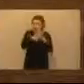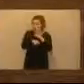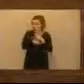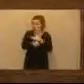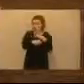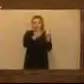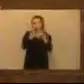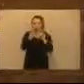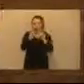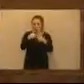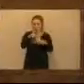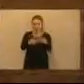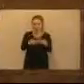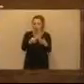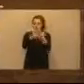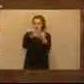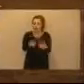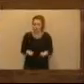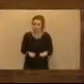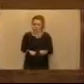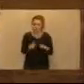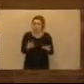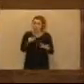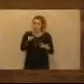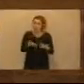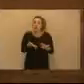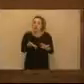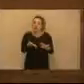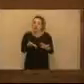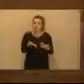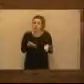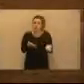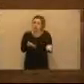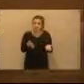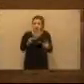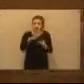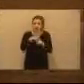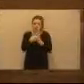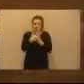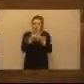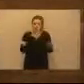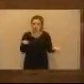para ponerlo en marcha es ínfima. Por lo tanto, esta no es bajo ninguna circunstancia